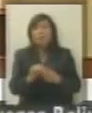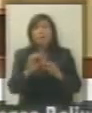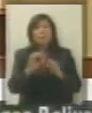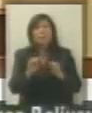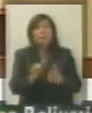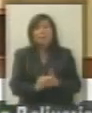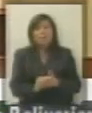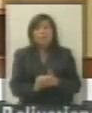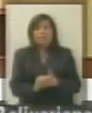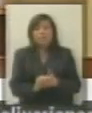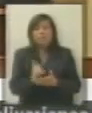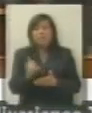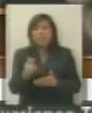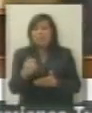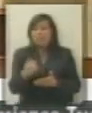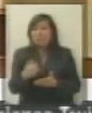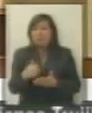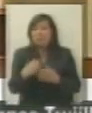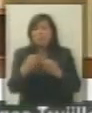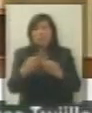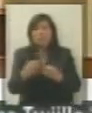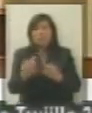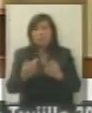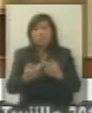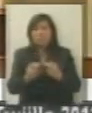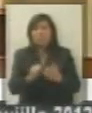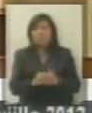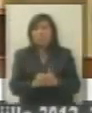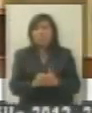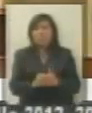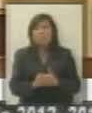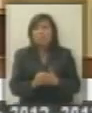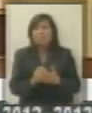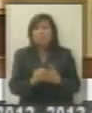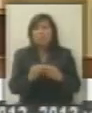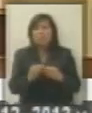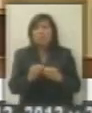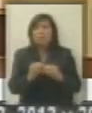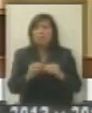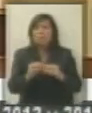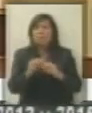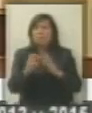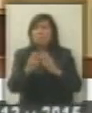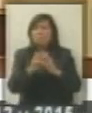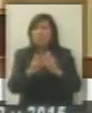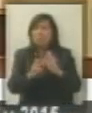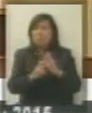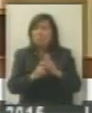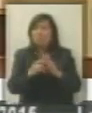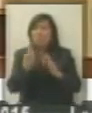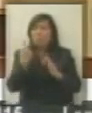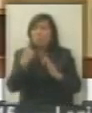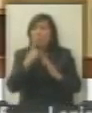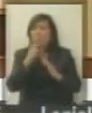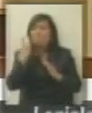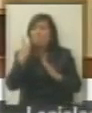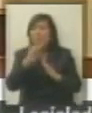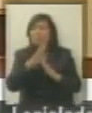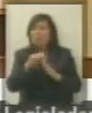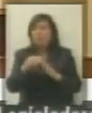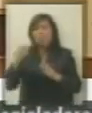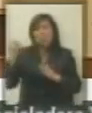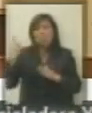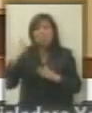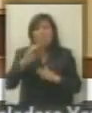eléctrica. Ello gracias a la acertada intervención de los exitosos y emblemáticos programas de Agua para Todos y Luz para